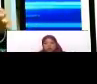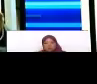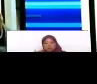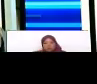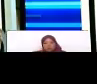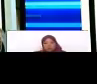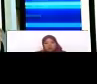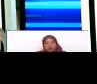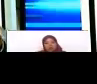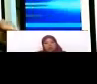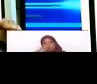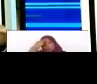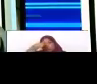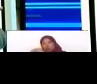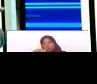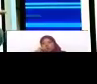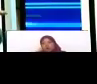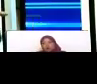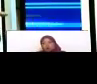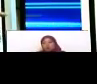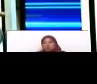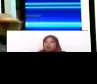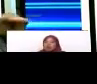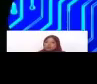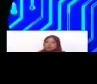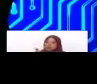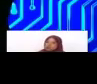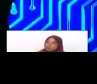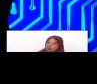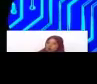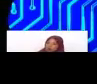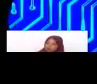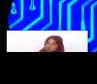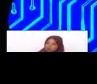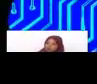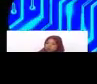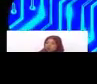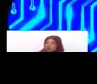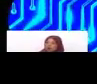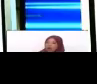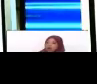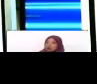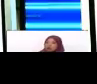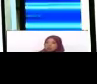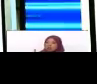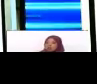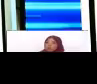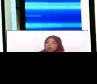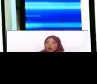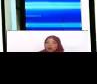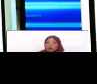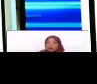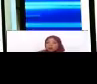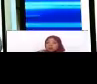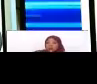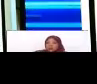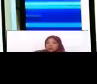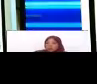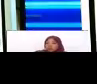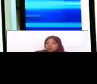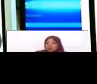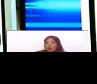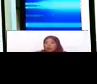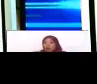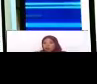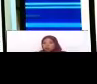mesa con el Acuerdo de Ginebra porque no reconocemos ninguna otra instancia. A la corta o a la larga, le dije, no le